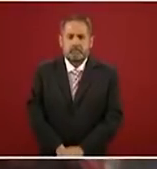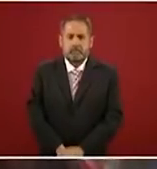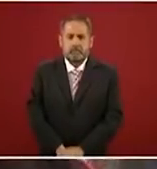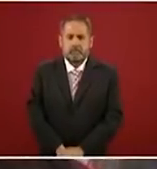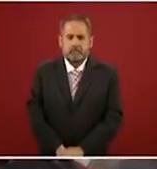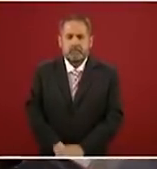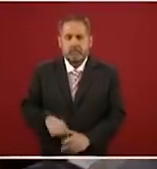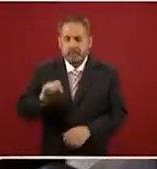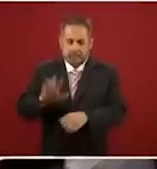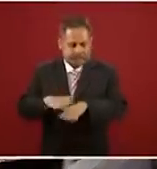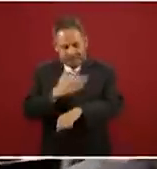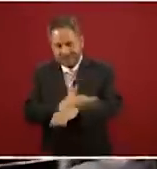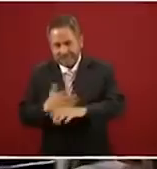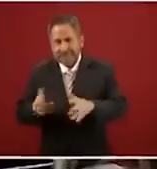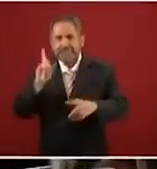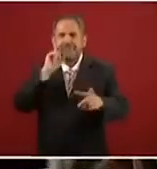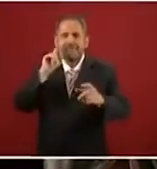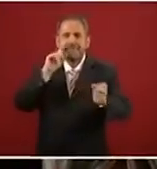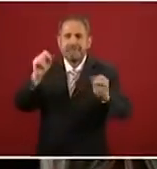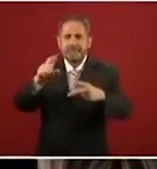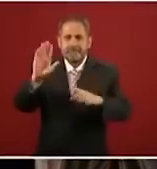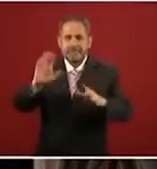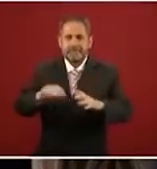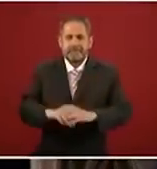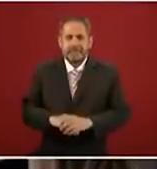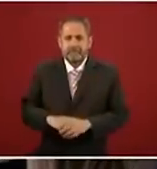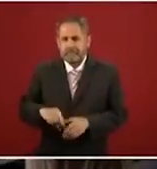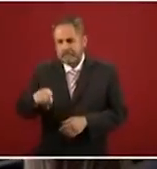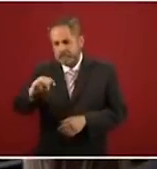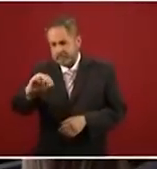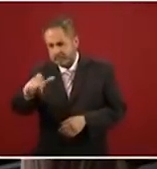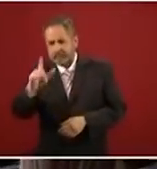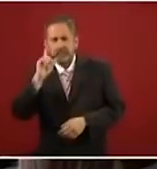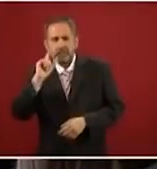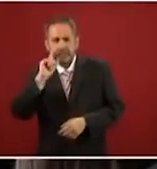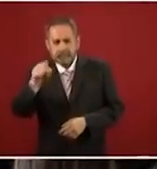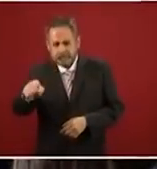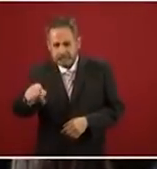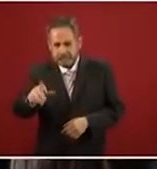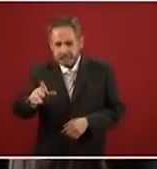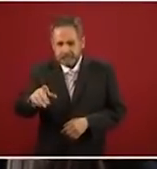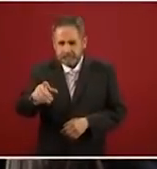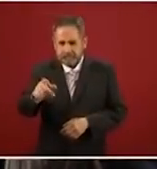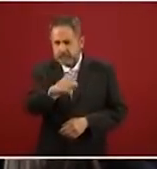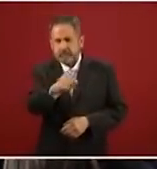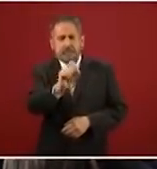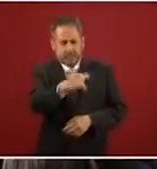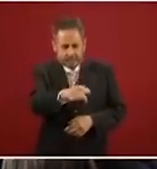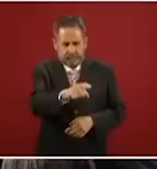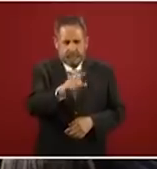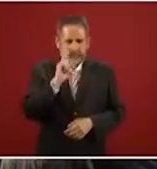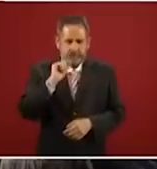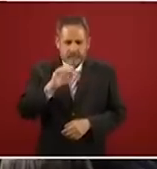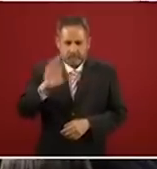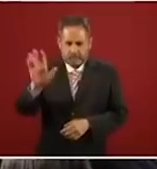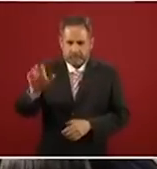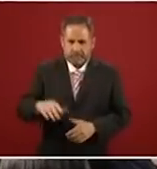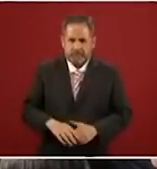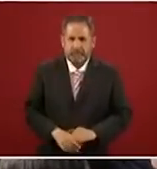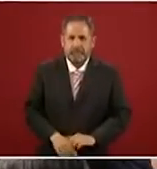y ya start mañana miguel mañana tú quieras si están bien